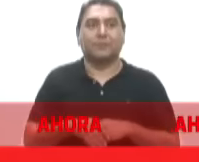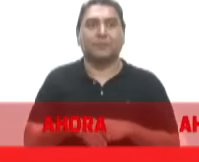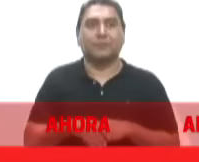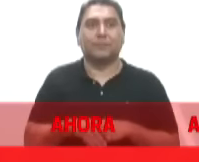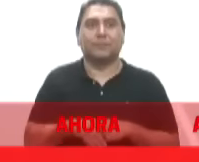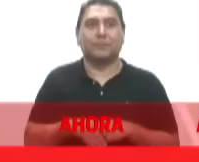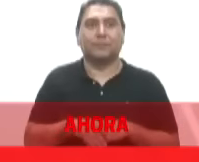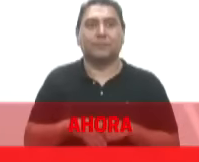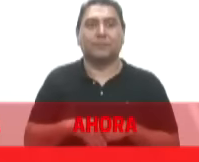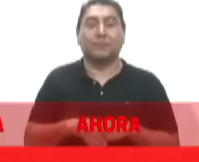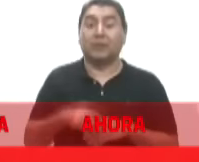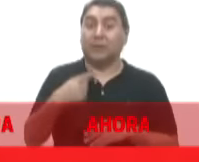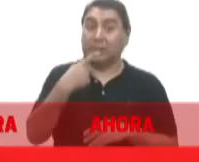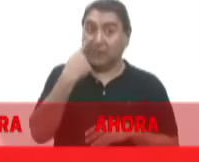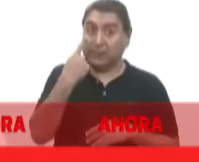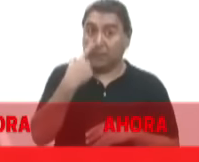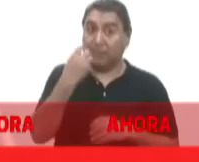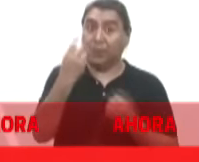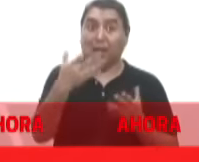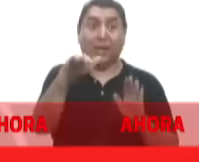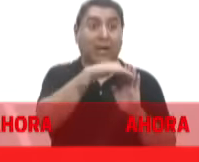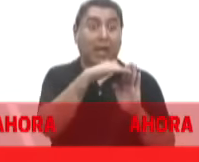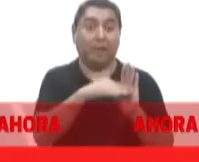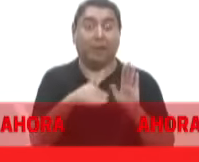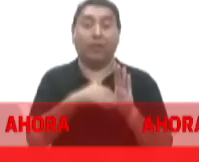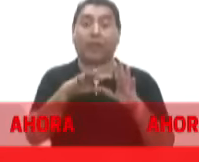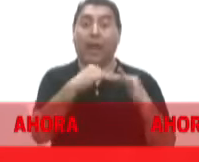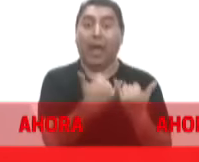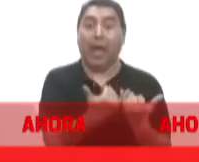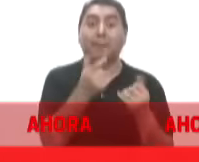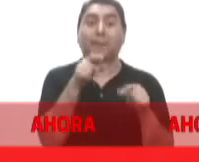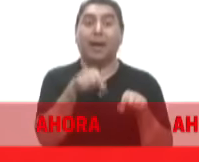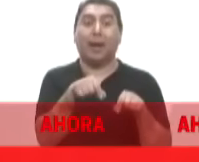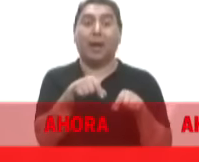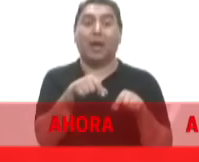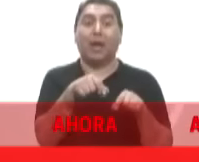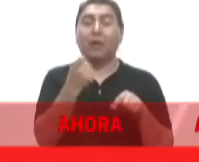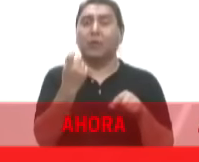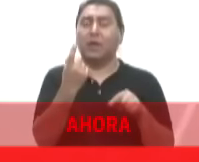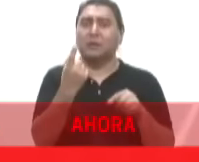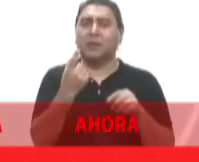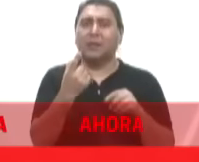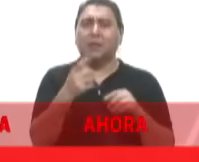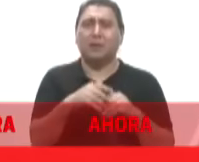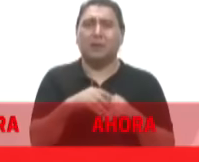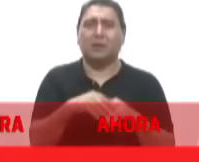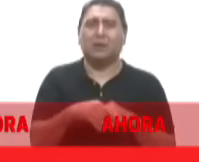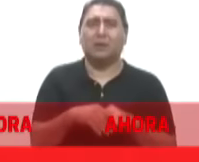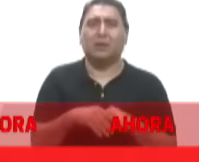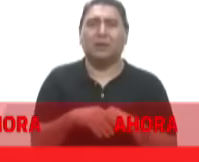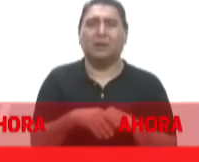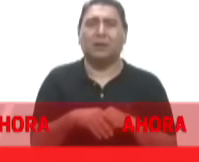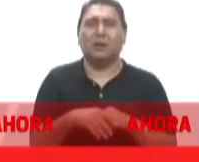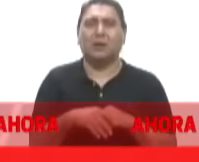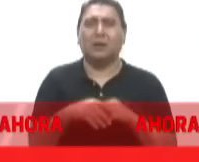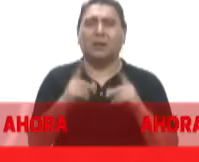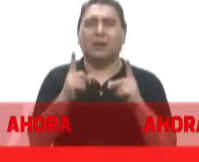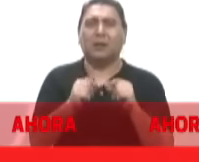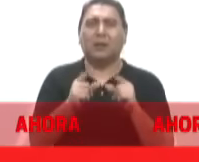Es interesante porque en el reglamento de la Cámara, en una de esas está la solución. El artículo